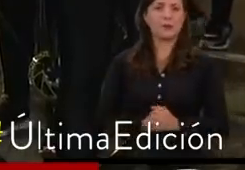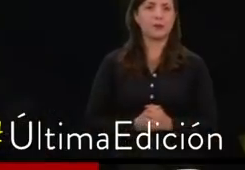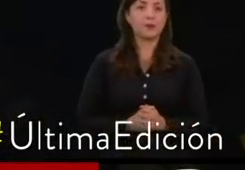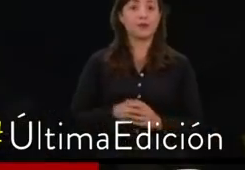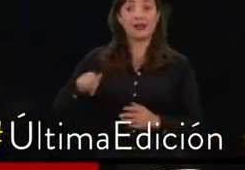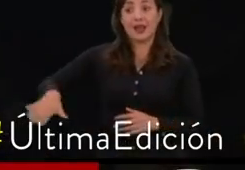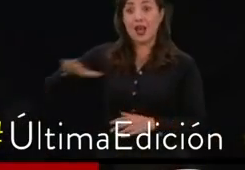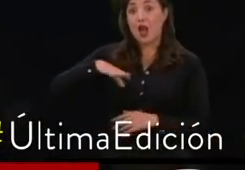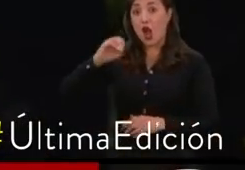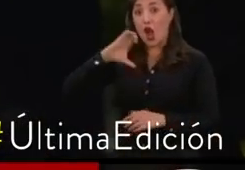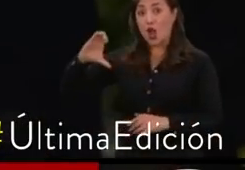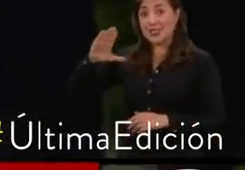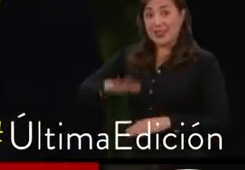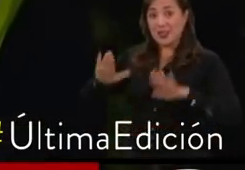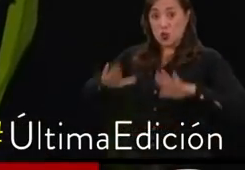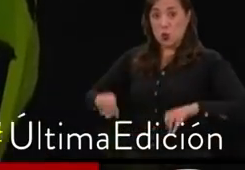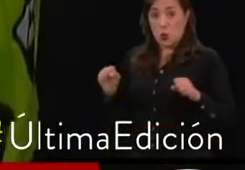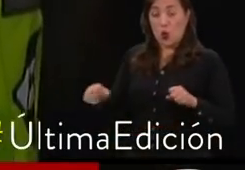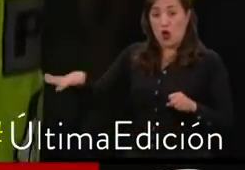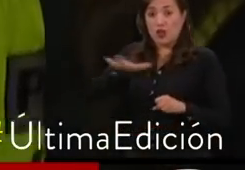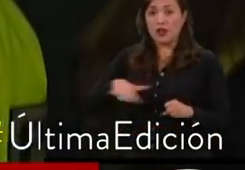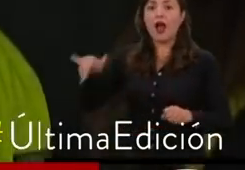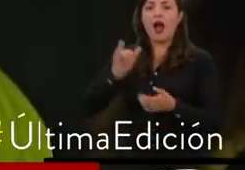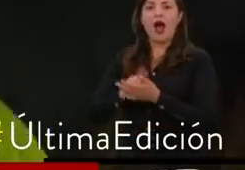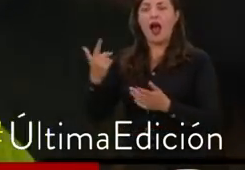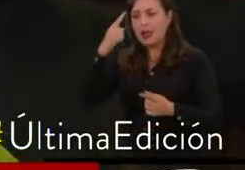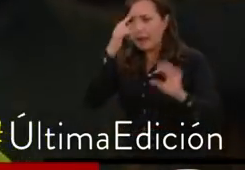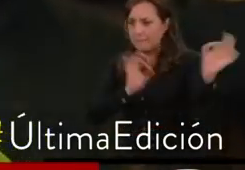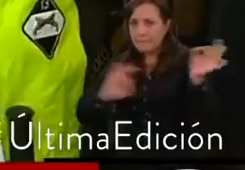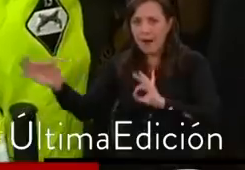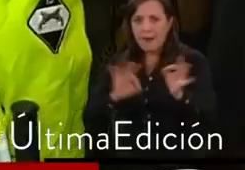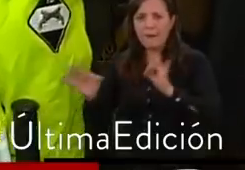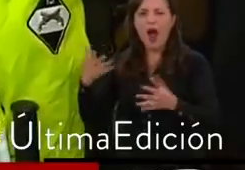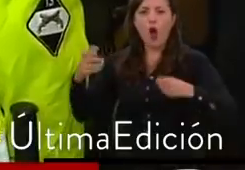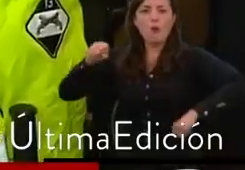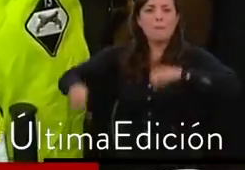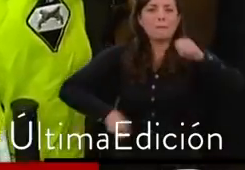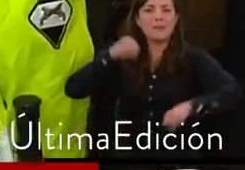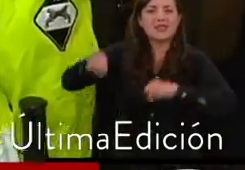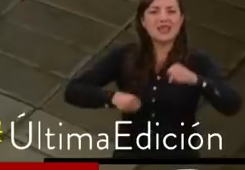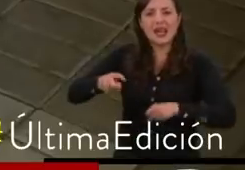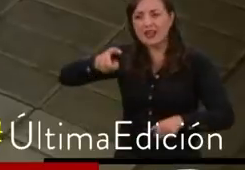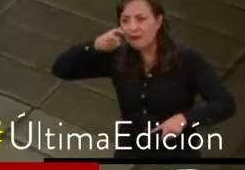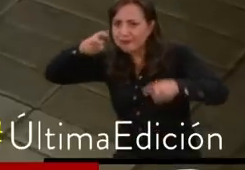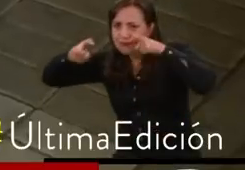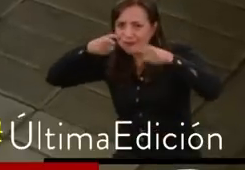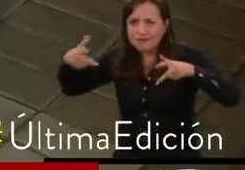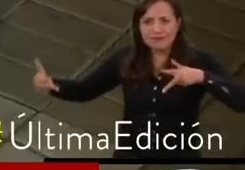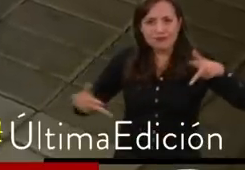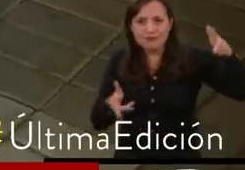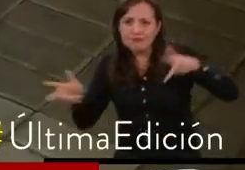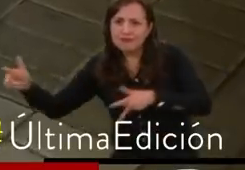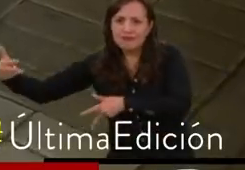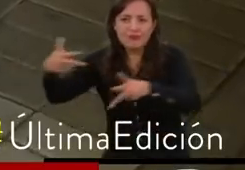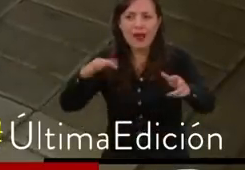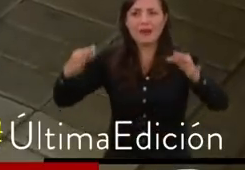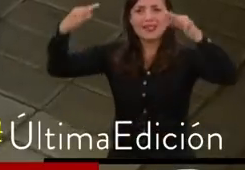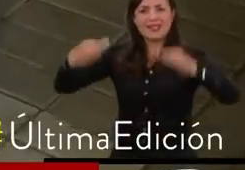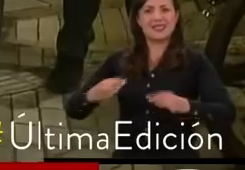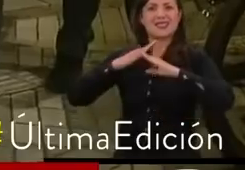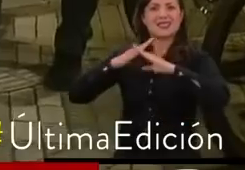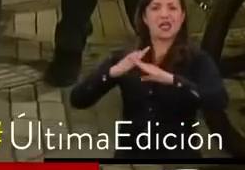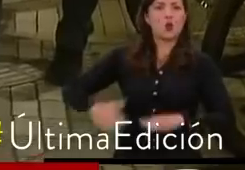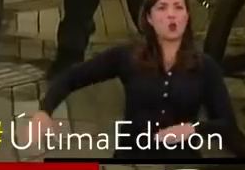En el occidente de la ciudad se inició un plan piloto de patrullas mixtas en bicicleta para garantizar la seguridad. Para garantizar